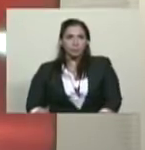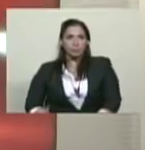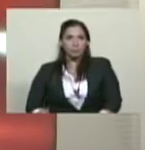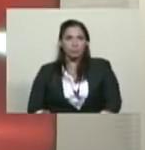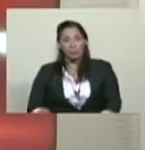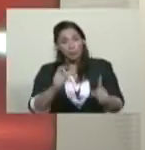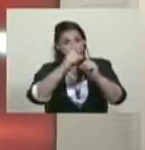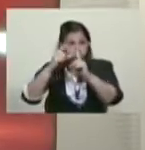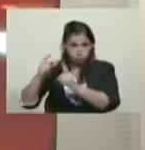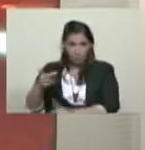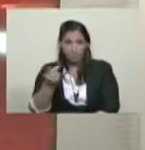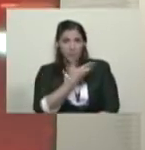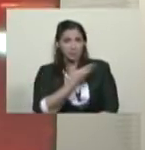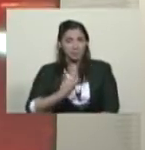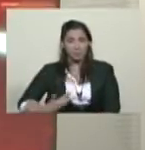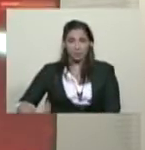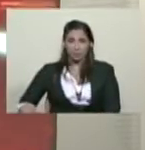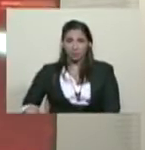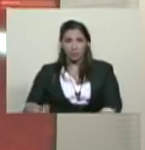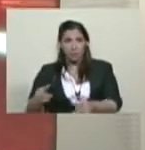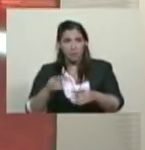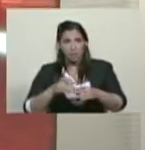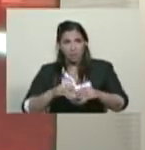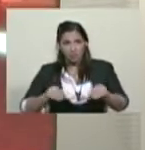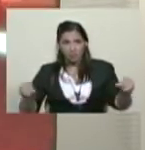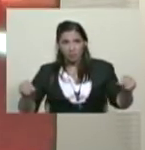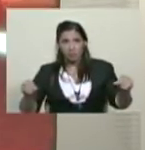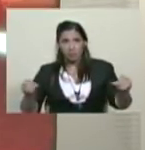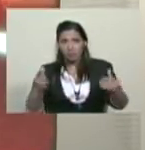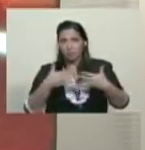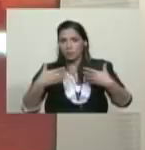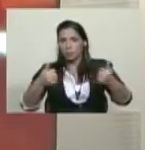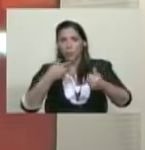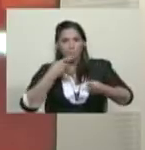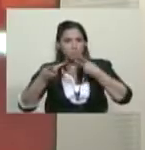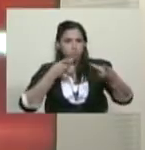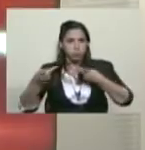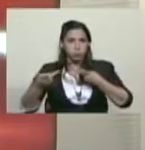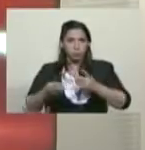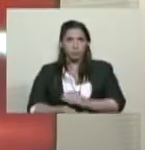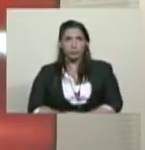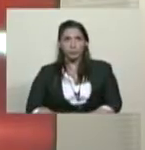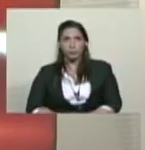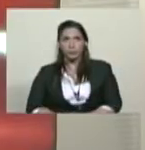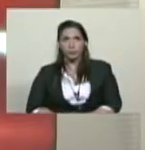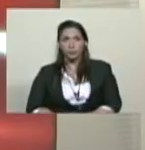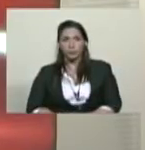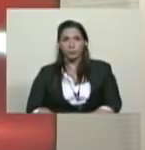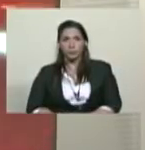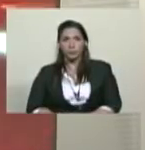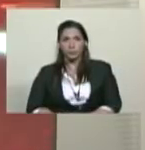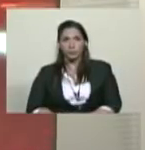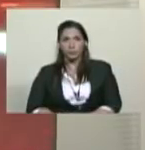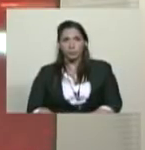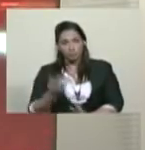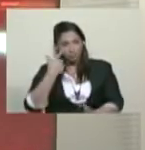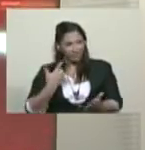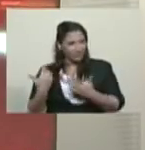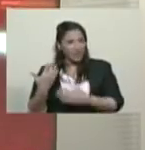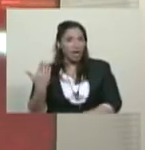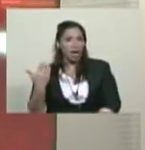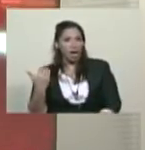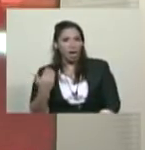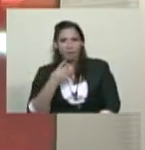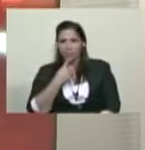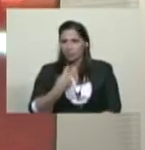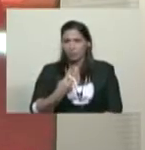Palabras del vicepresidente sectorial para seguridad política, seguridad y paz, soberanía política, seguridad y paz, Vladimir Padrino López, en torno a lo que fue